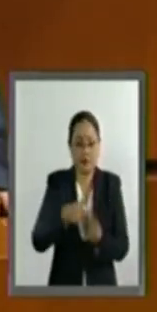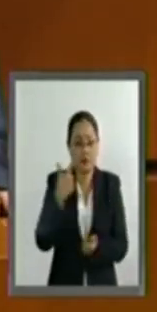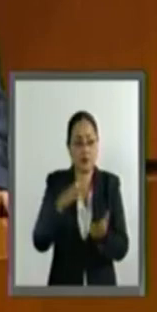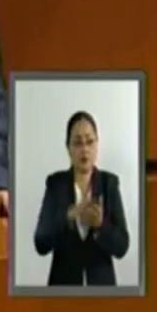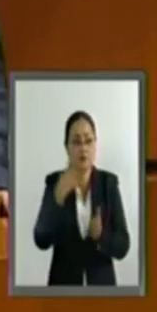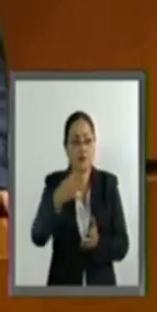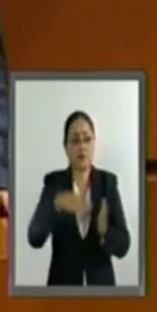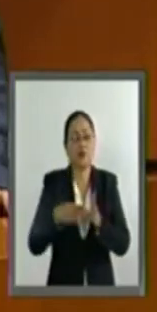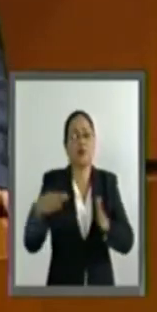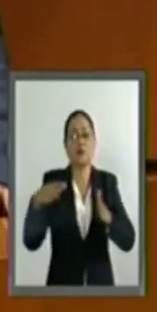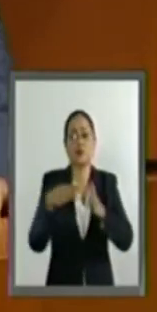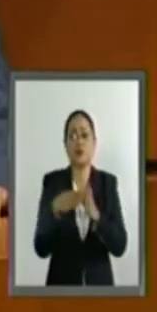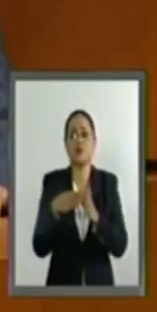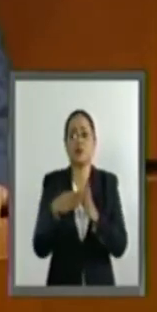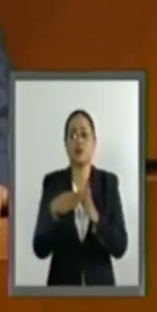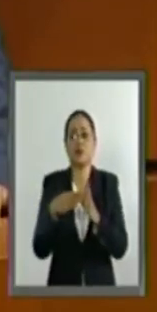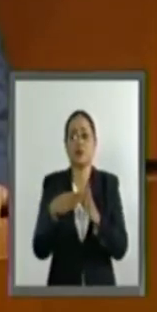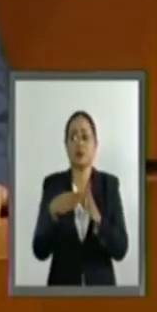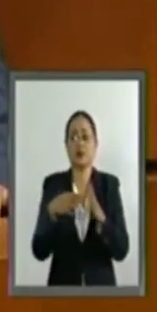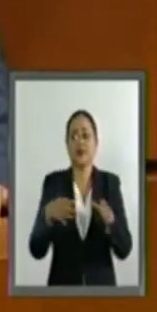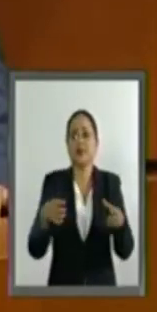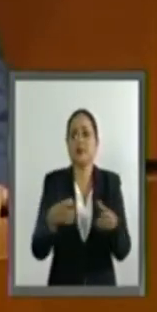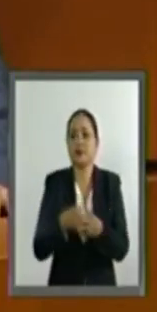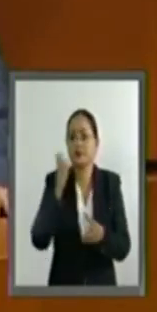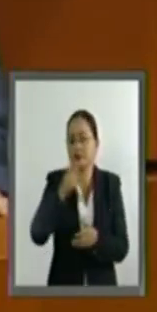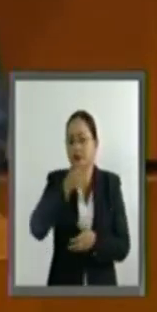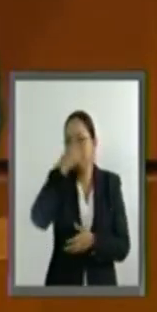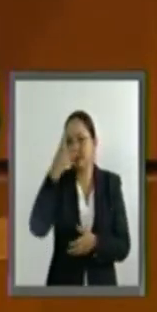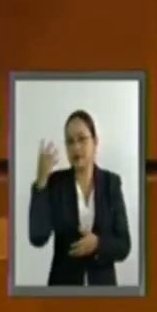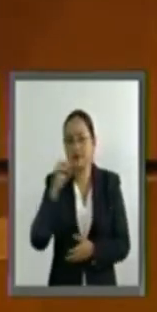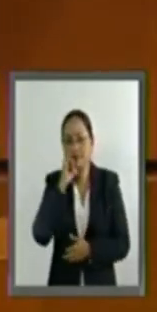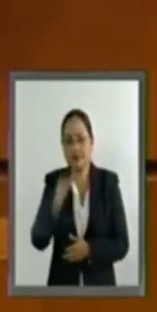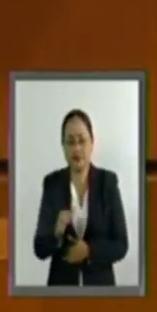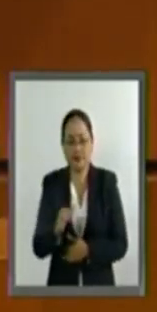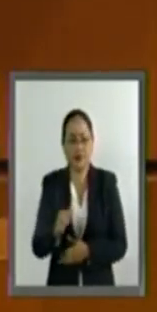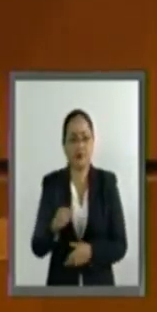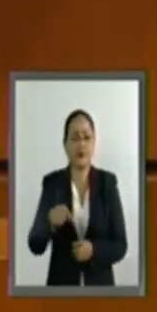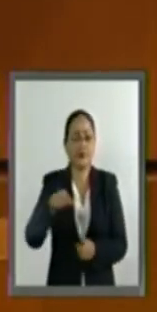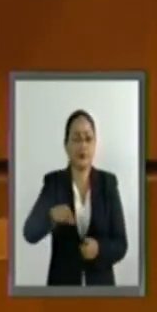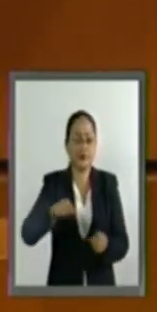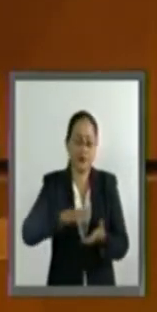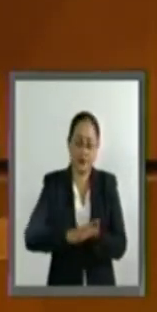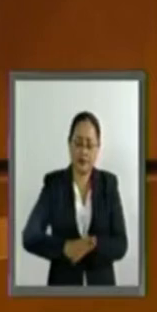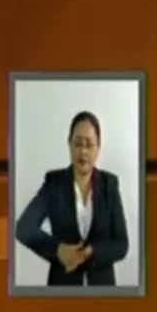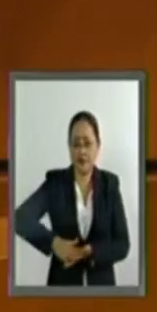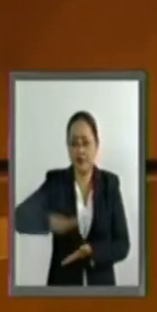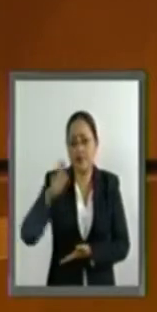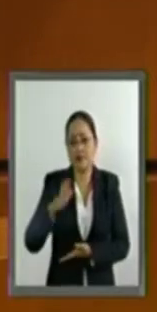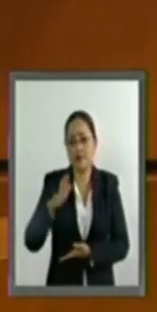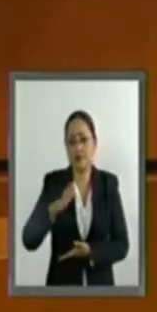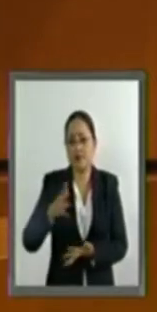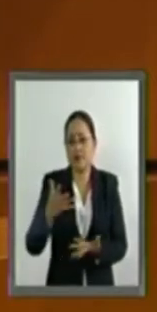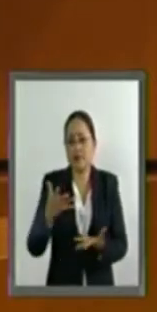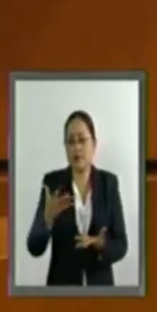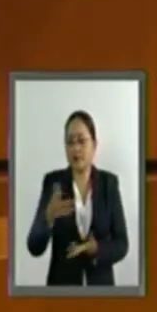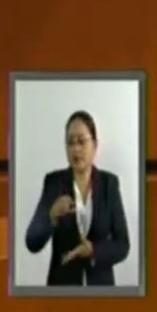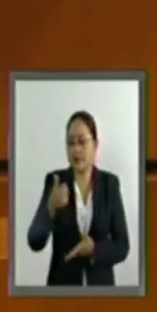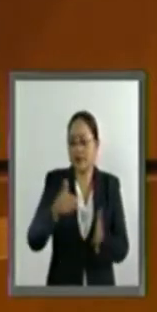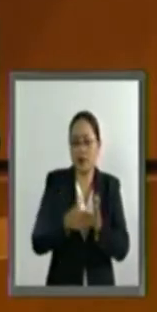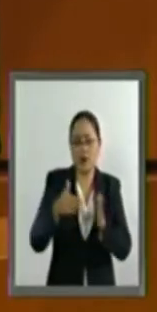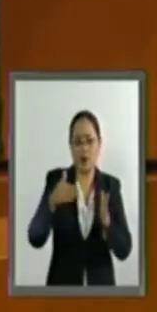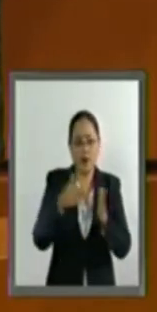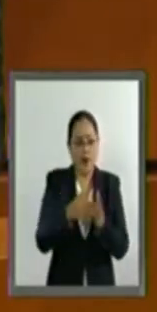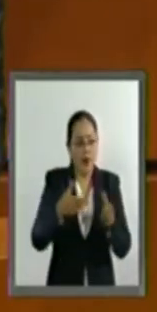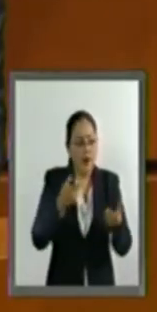12.4 millones son indocumentados. En su inmensa mayoría, estamos hablando de 11 millones,